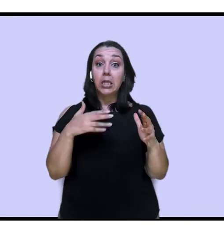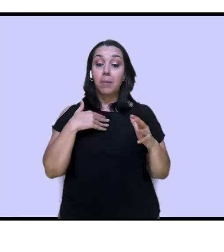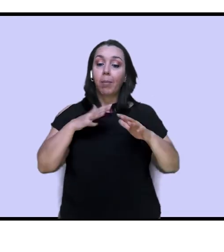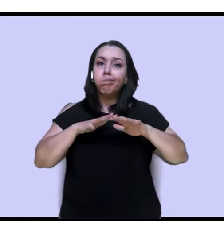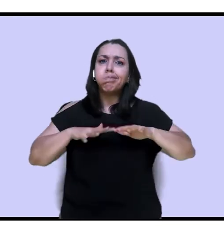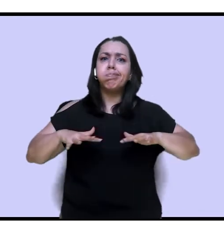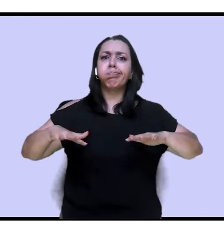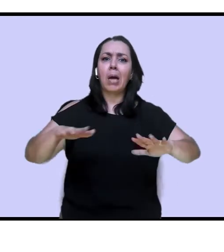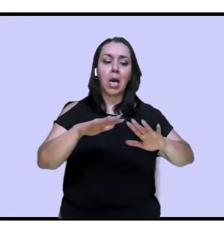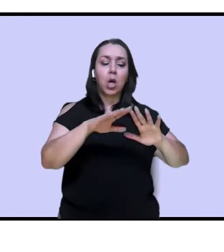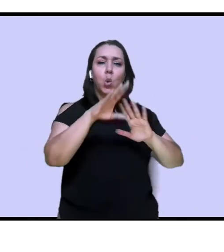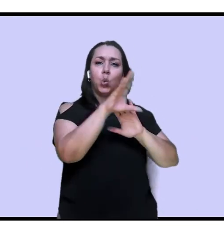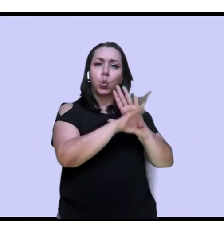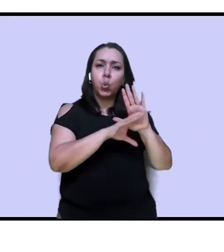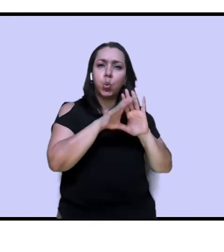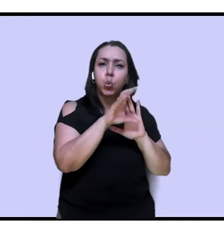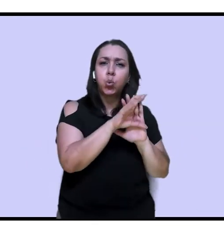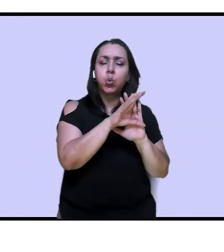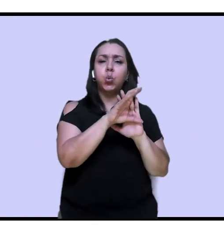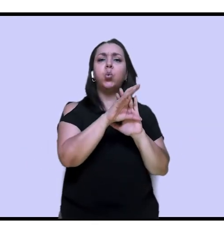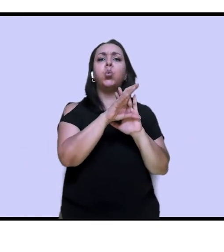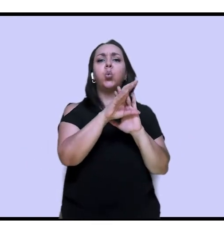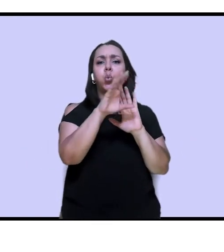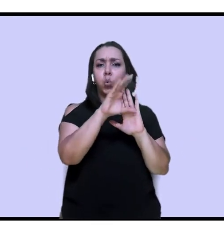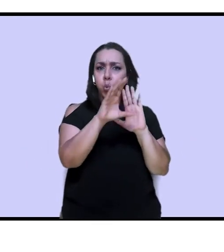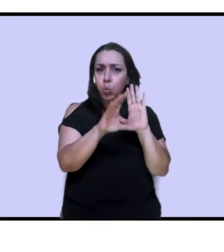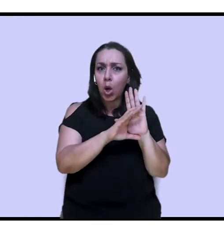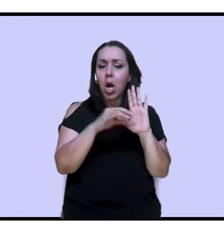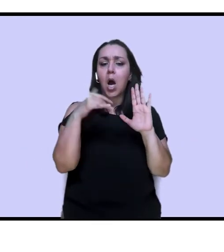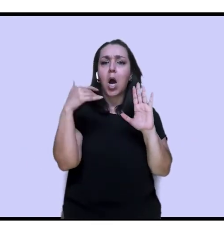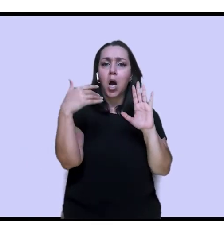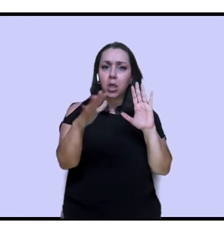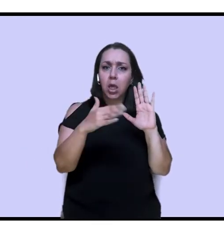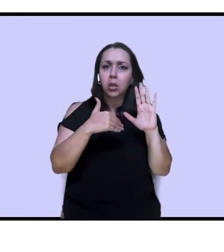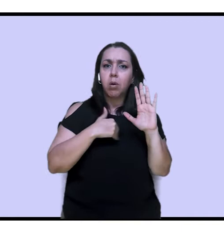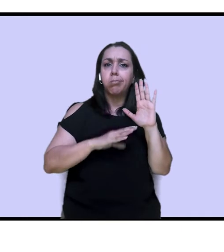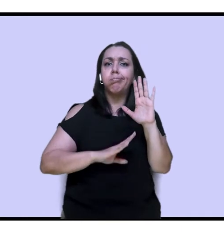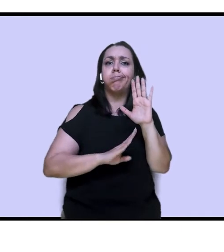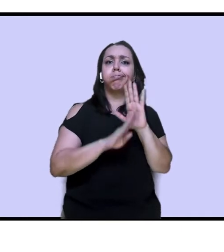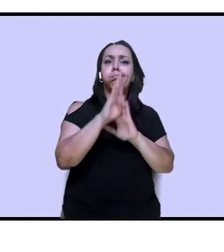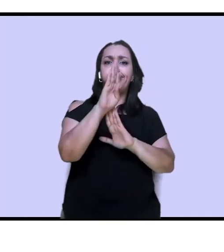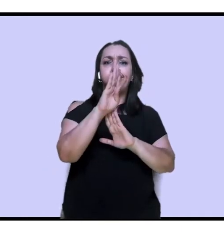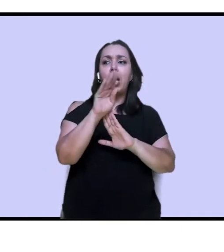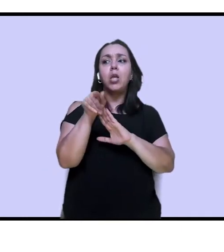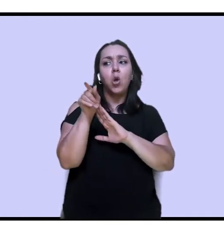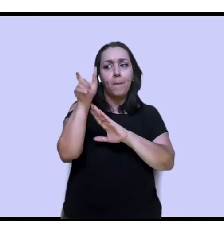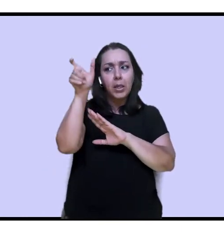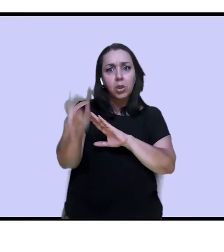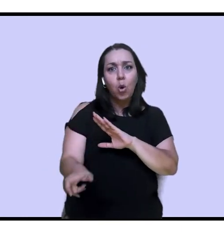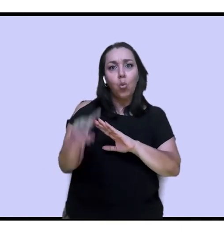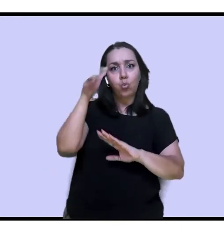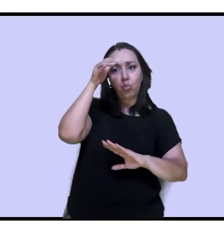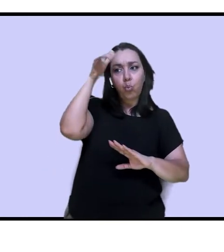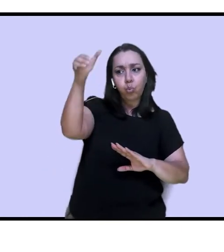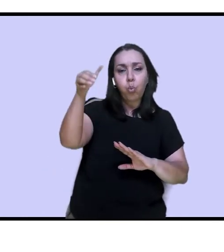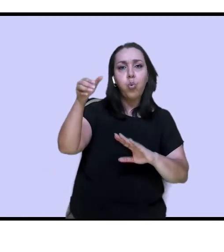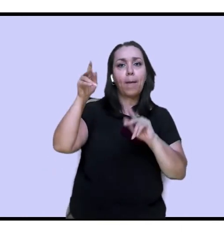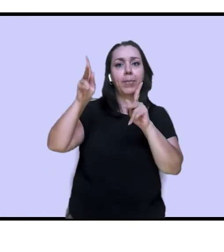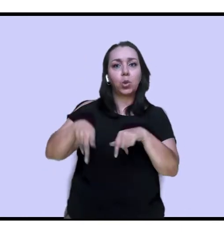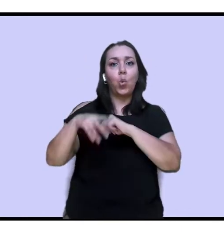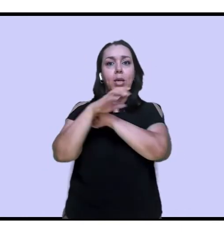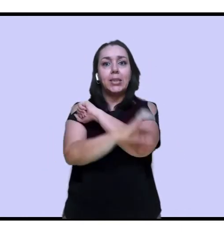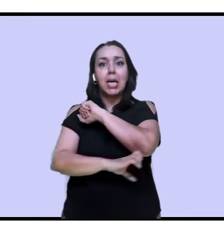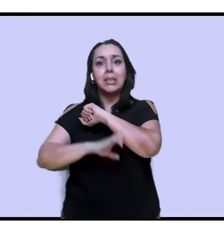cuanto al ámbito curricular, la idea es que los temas se desarrollen tomando en cuenta la pertinencia cultural de las personas que